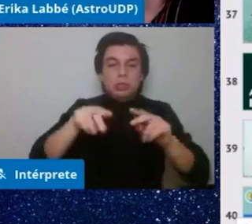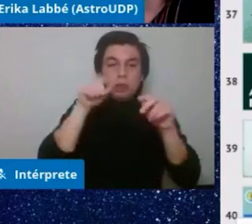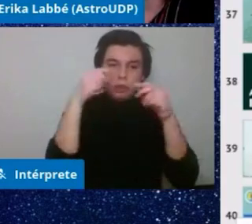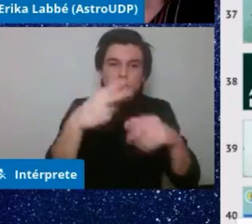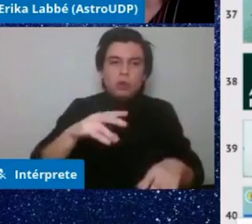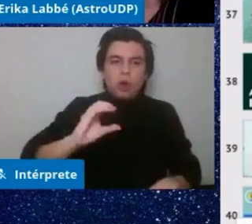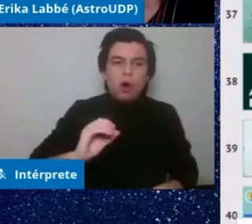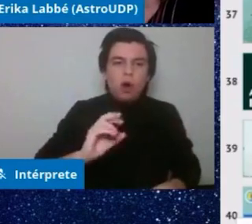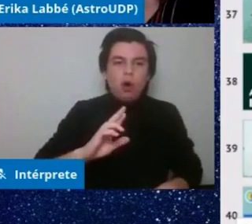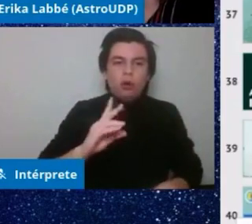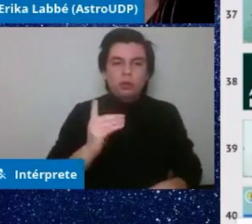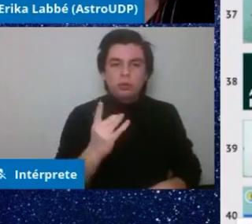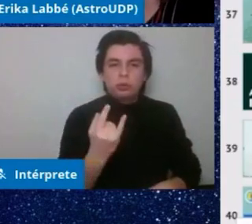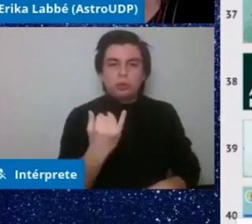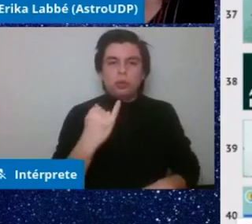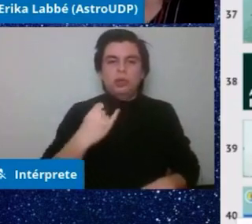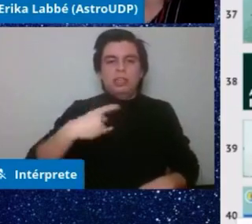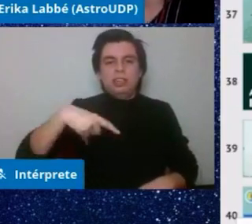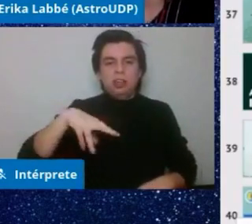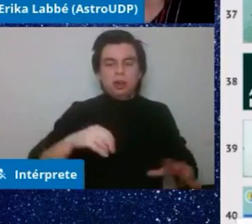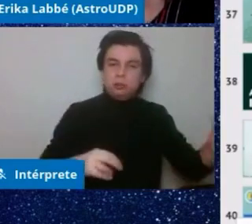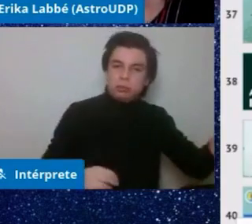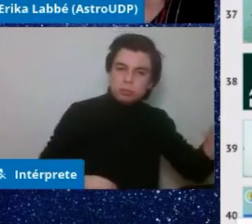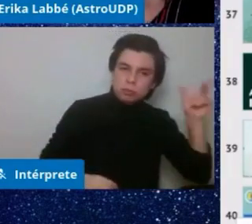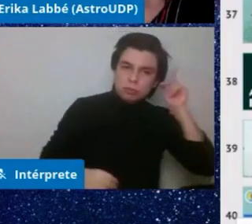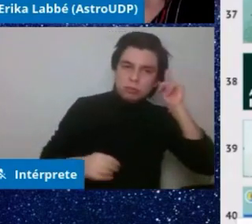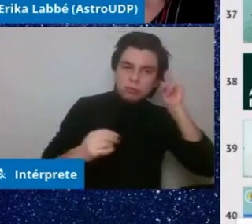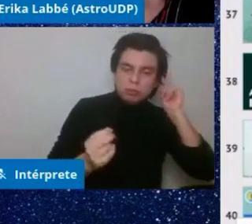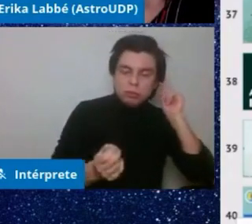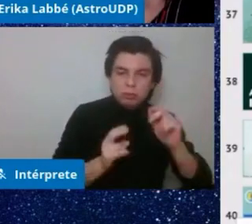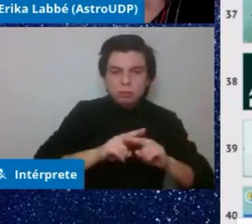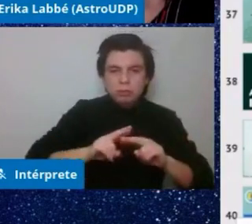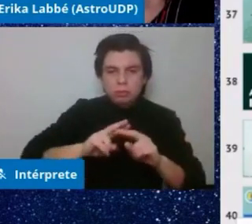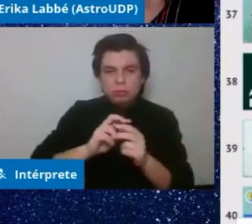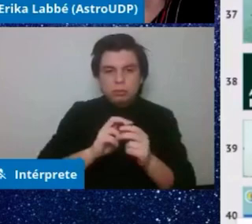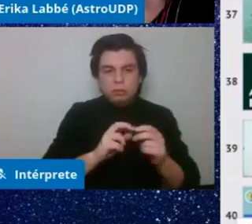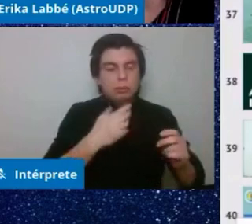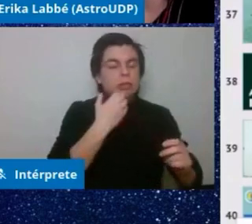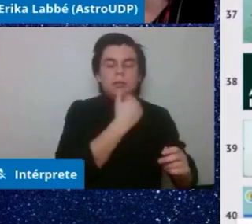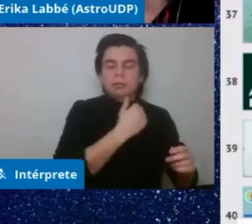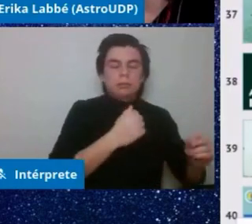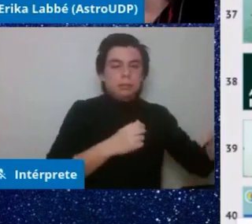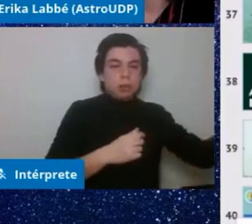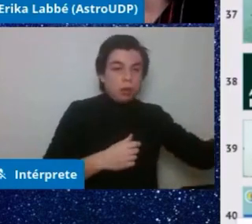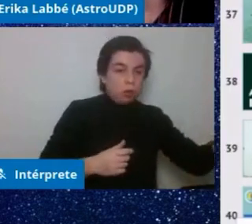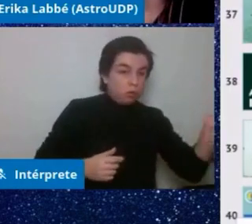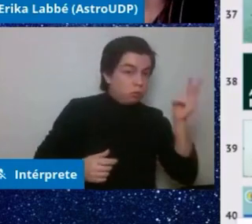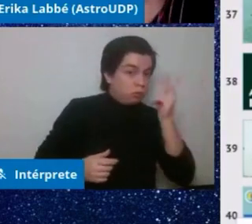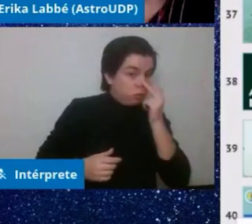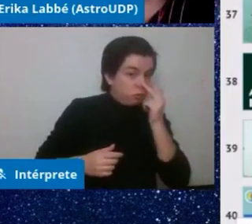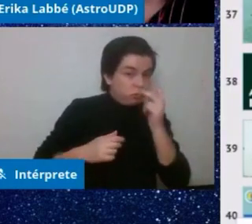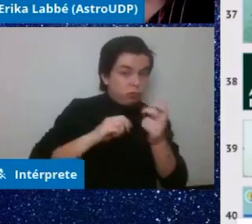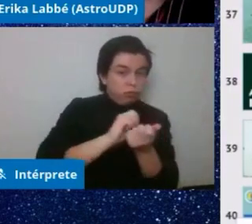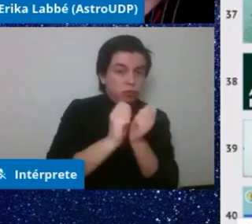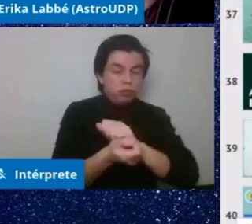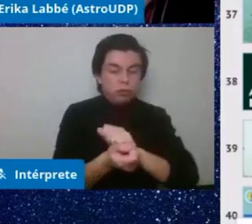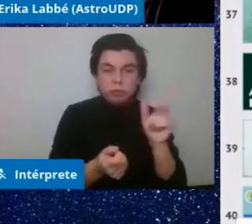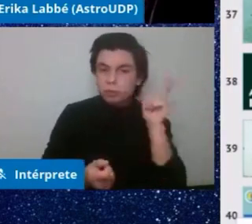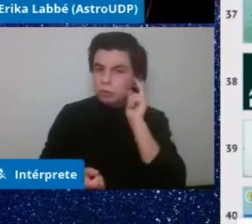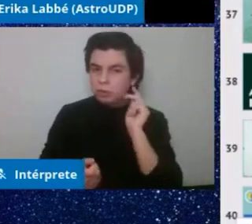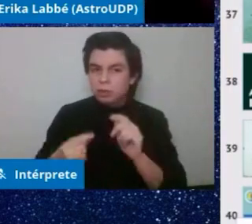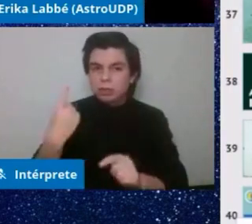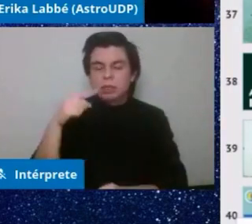perfecto. Ella está en este minuto en la universidad, ¿cómo se llama? Central, sí, la Universidad